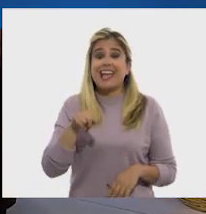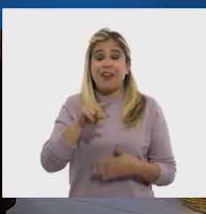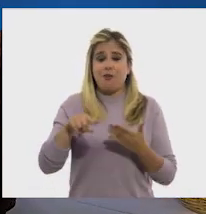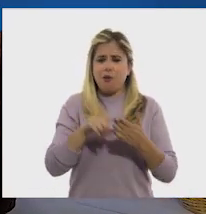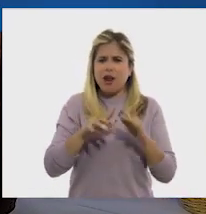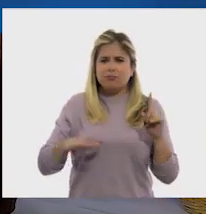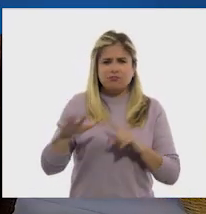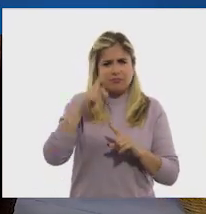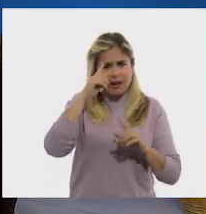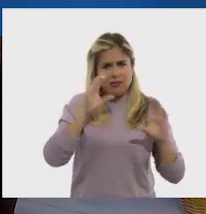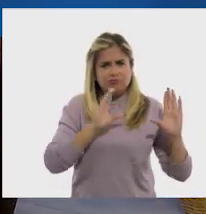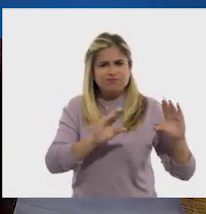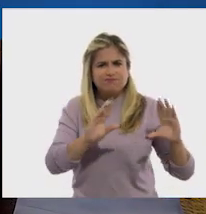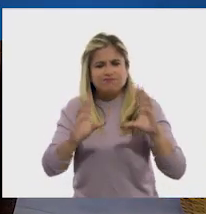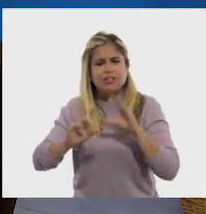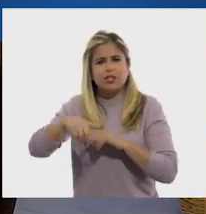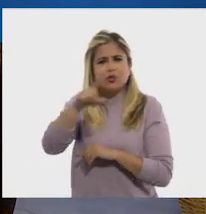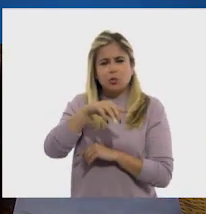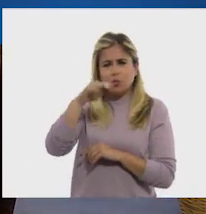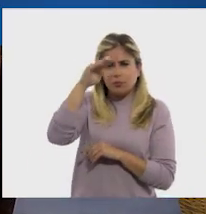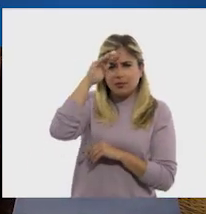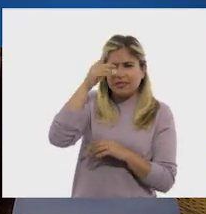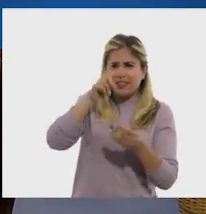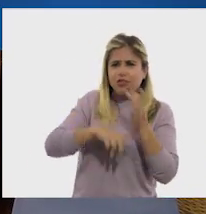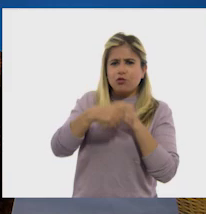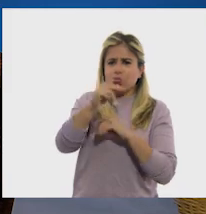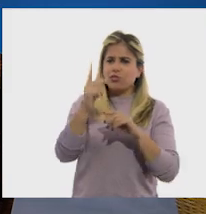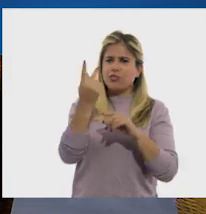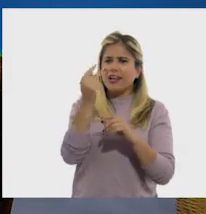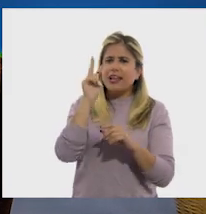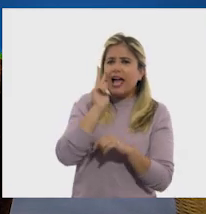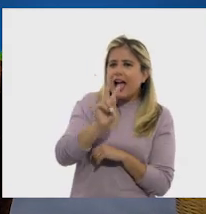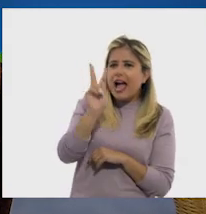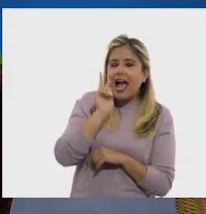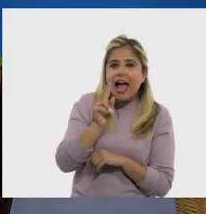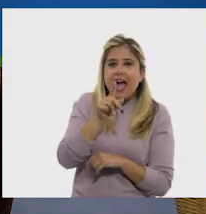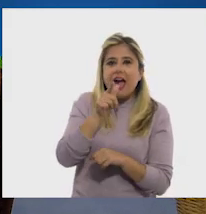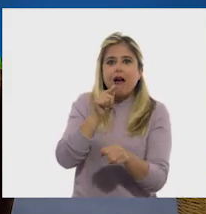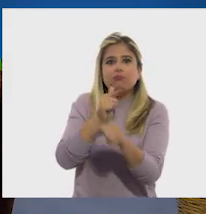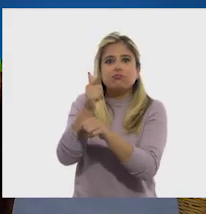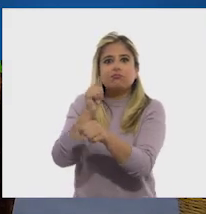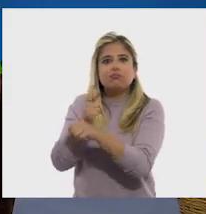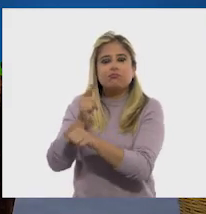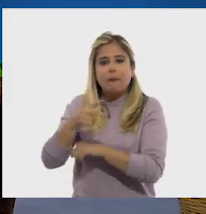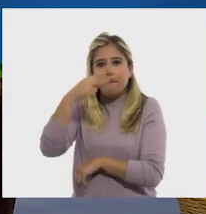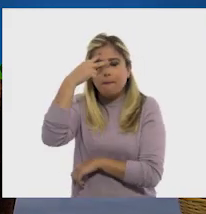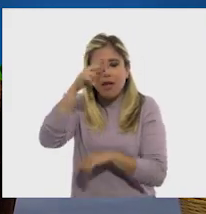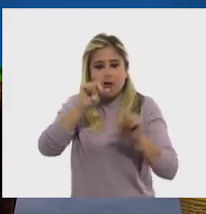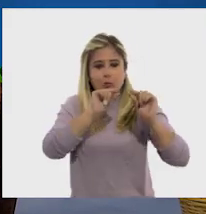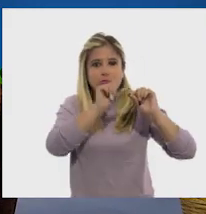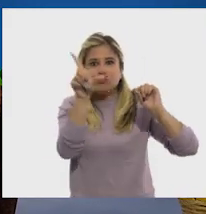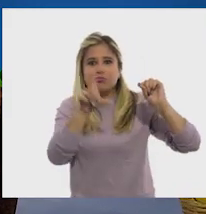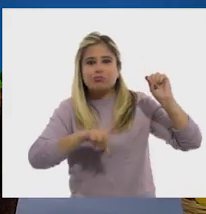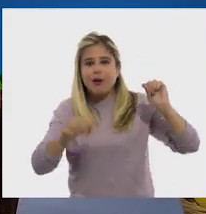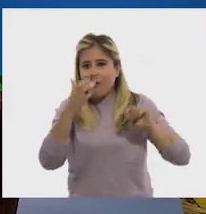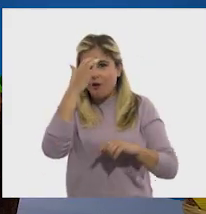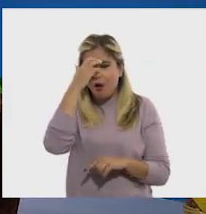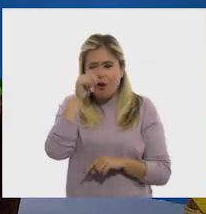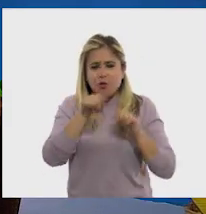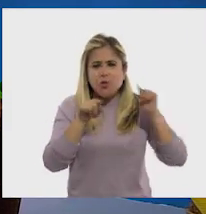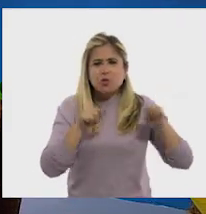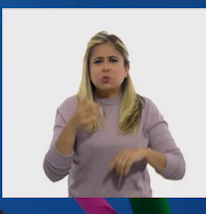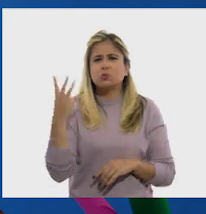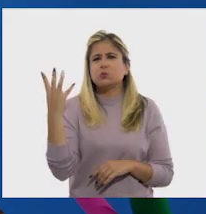espacio pensado para ustedes que desde sus pantallas puedan asomarse a nuestro México y conocer algunas de sus